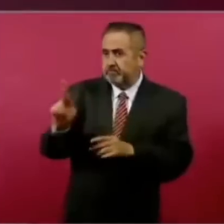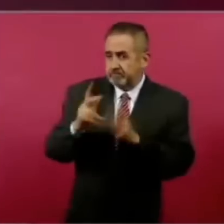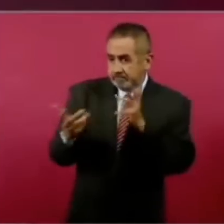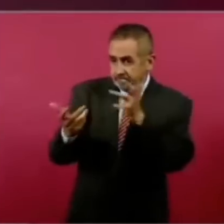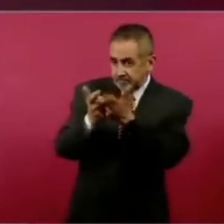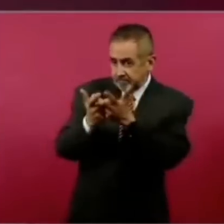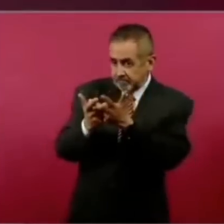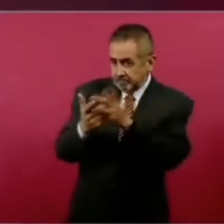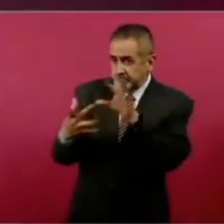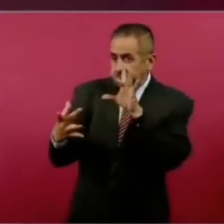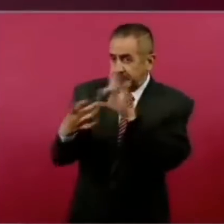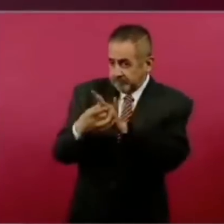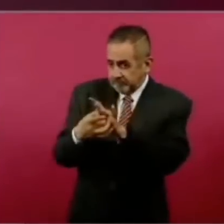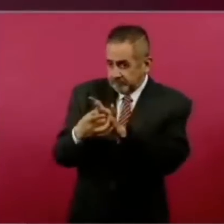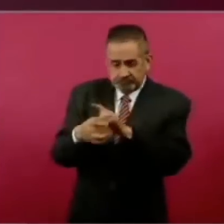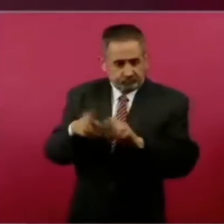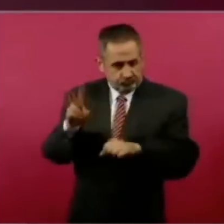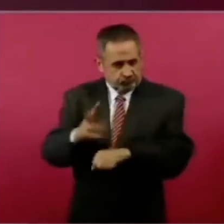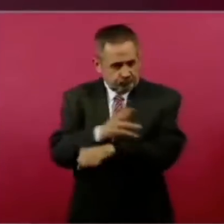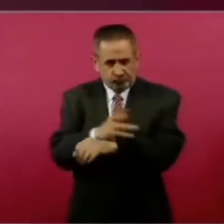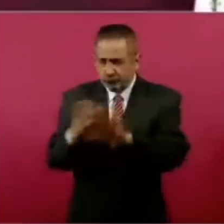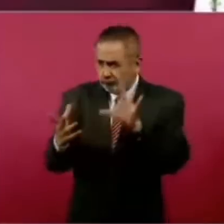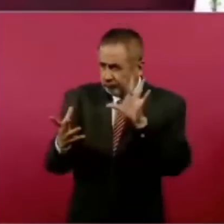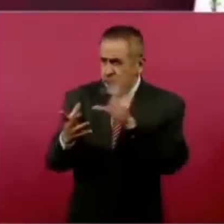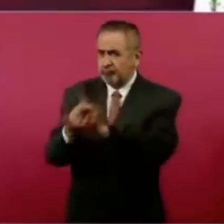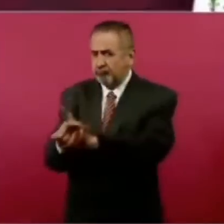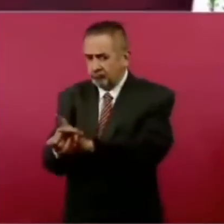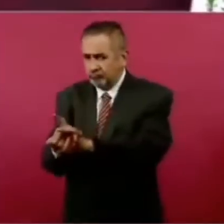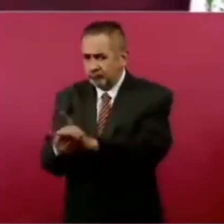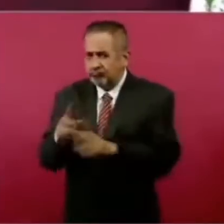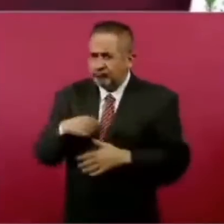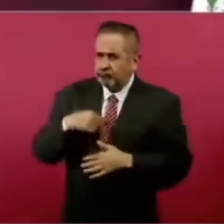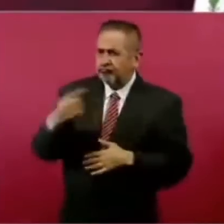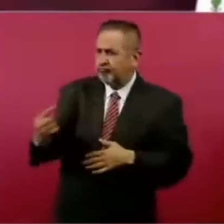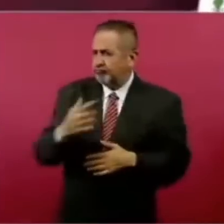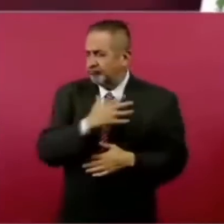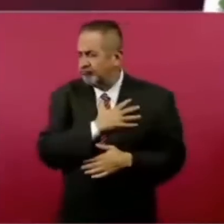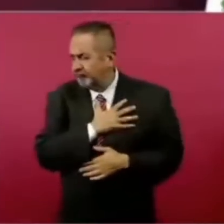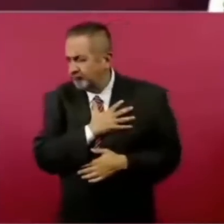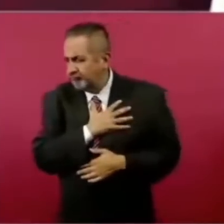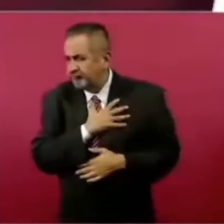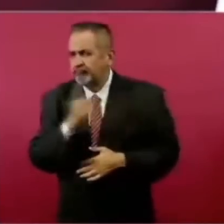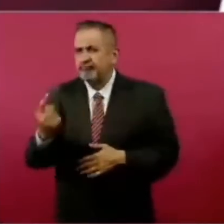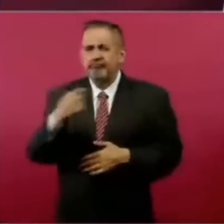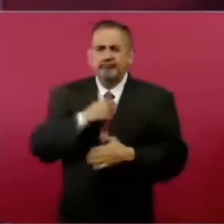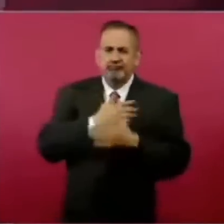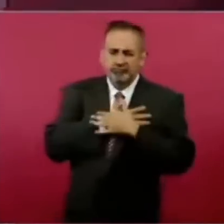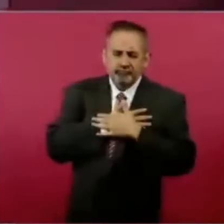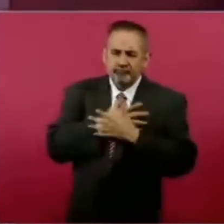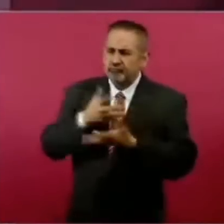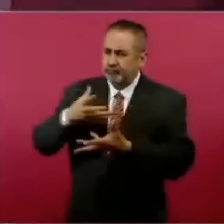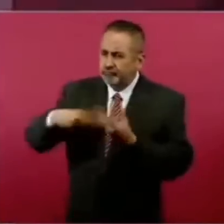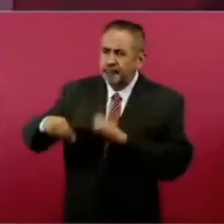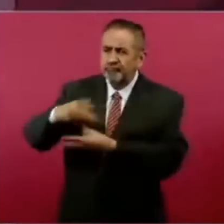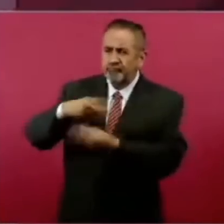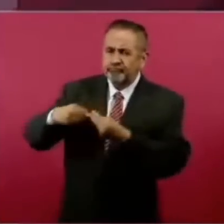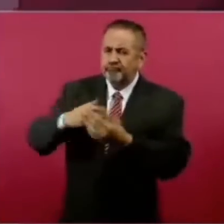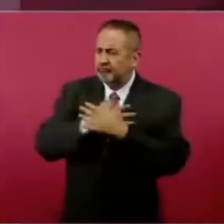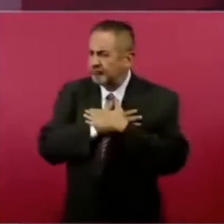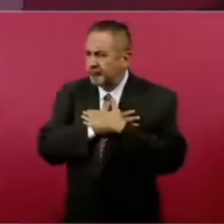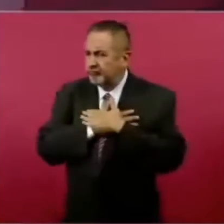identificación sincera, cuando hay amor del pueblo y es